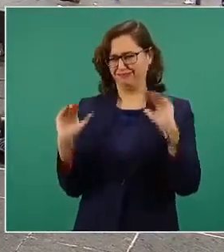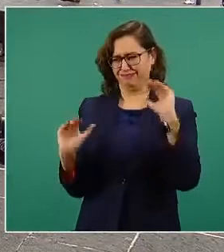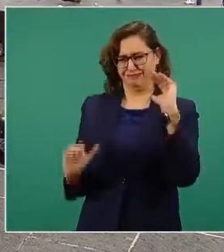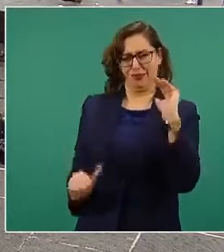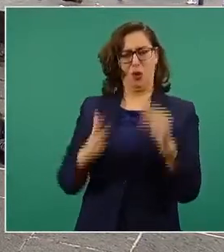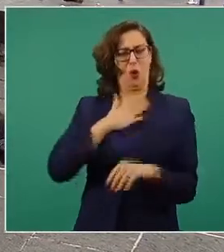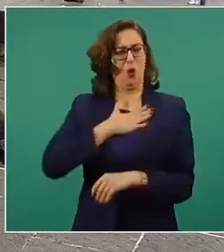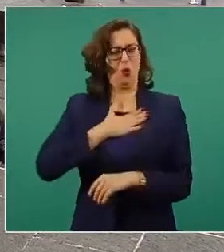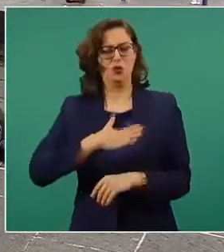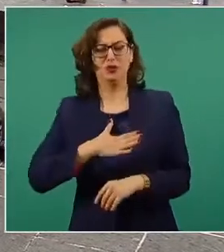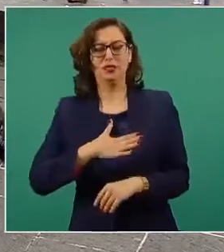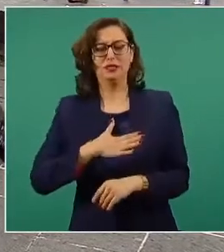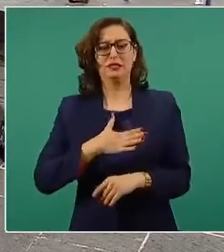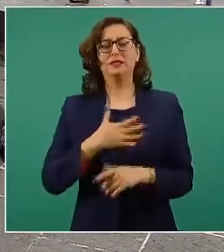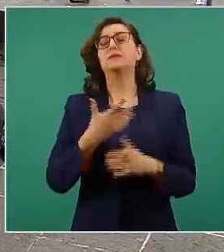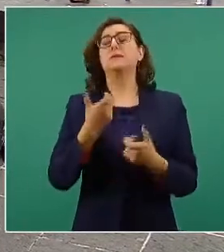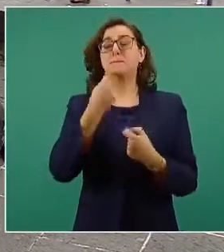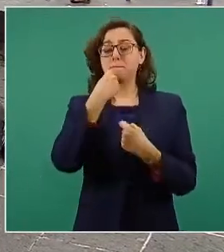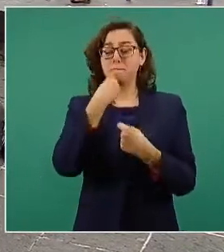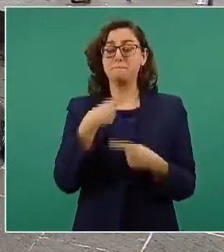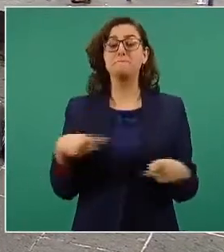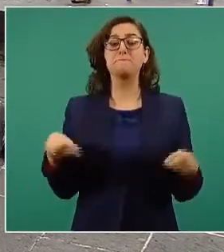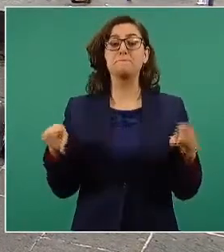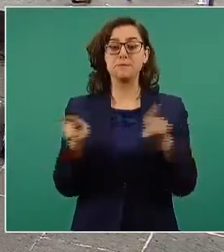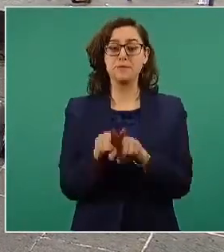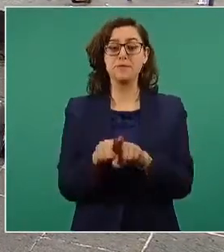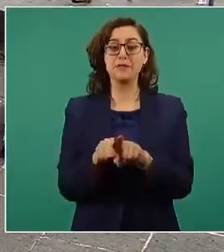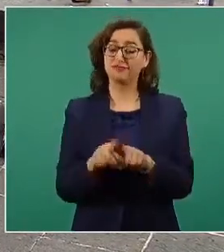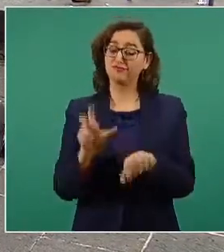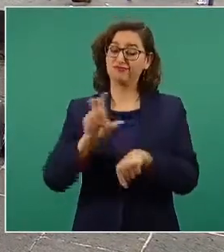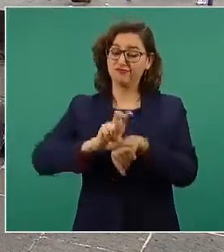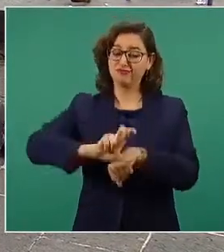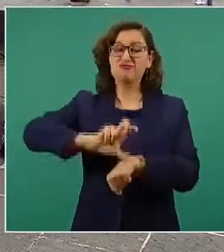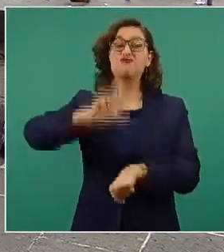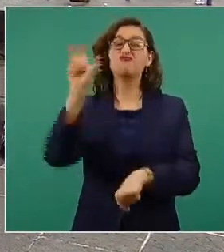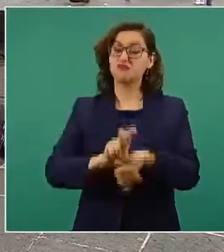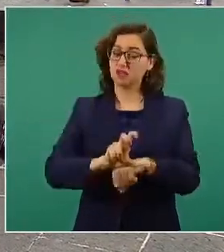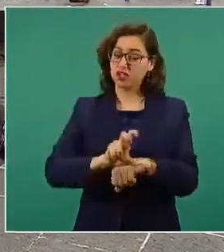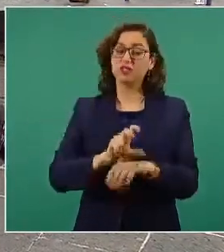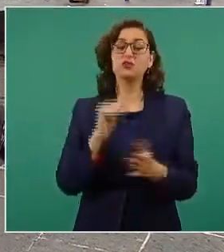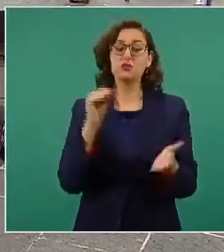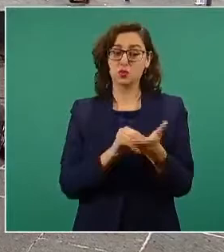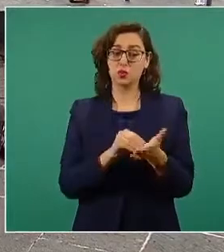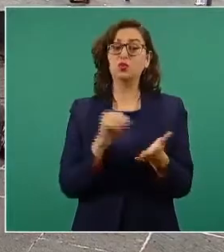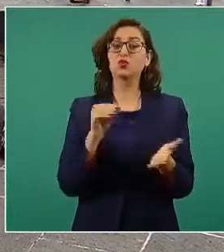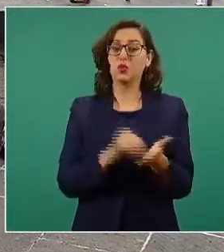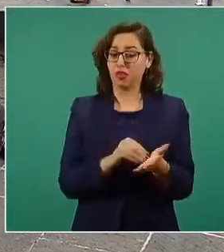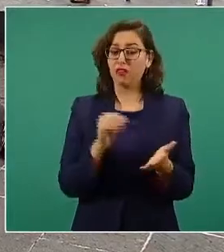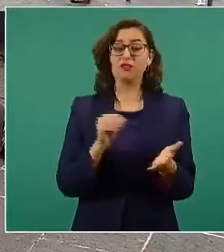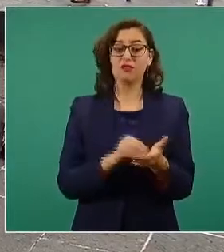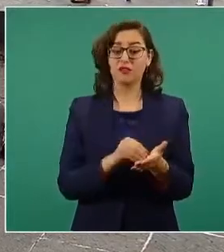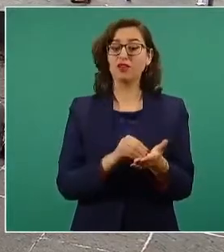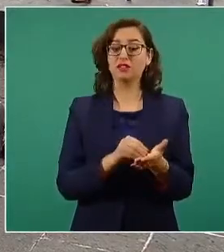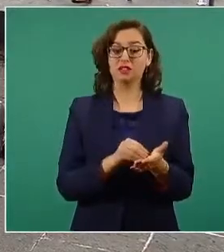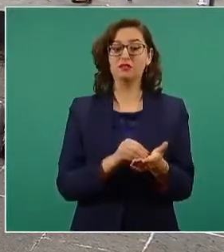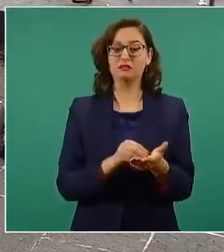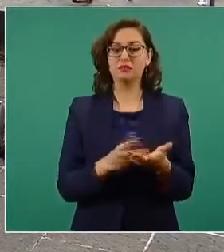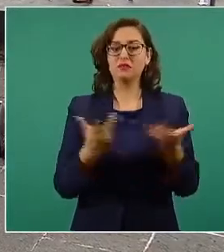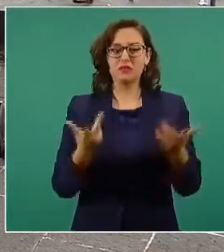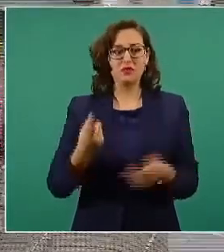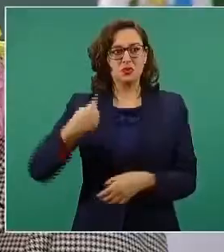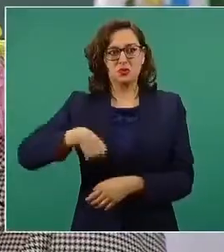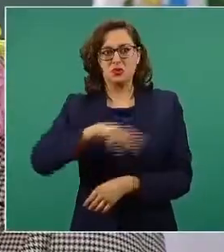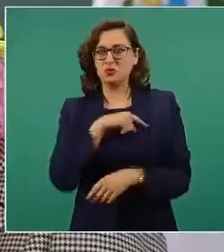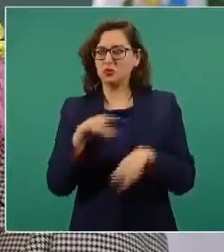de injusticia social, como también un machismo que destruye los cimientos de